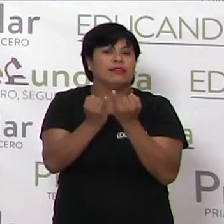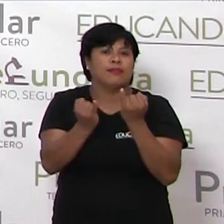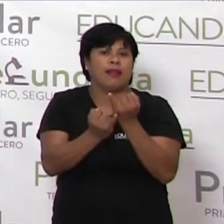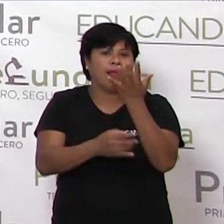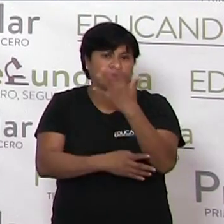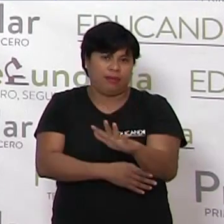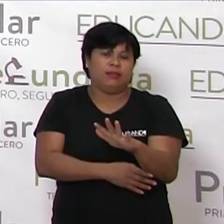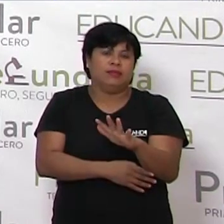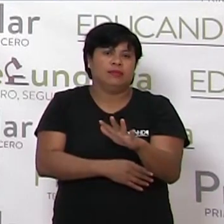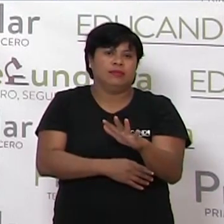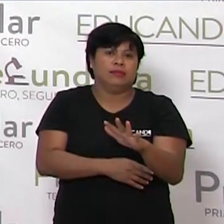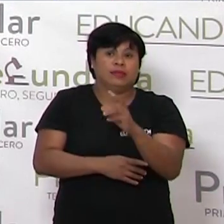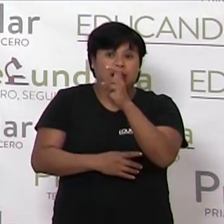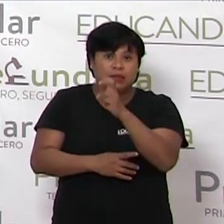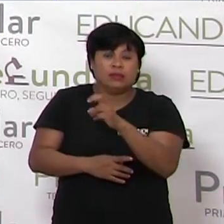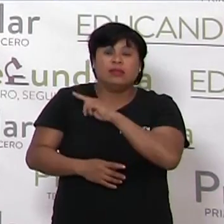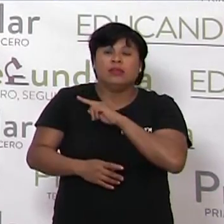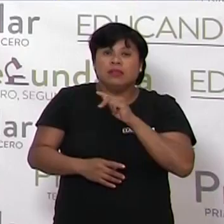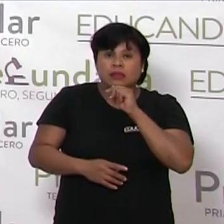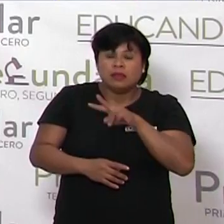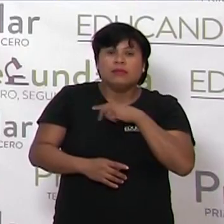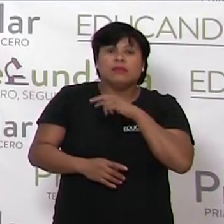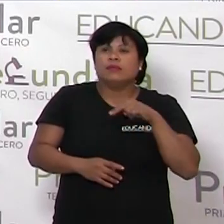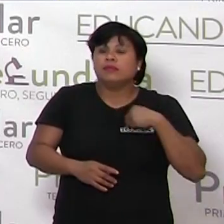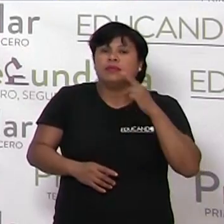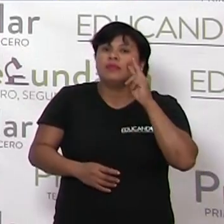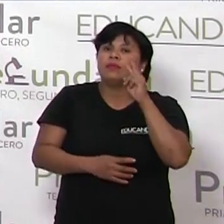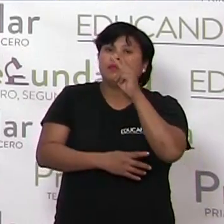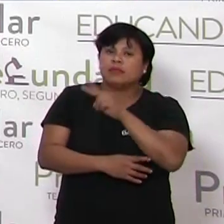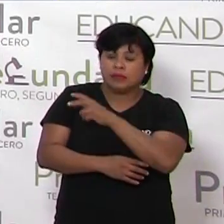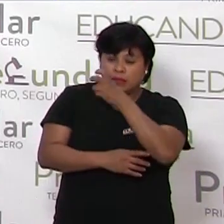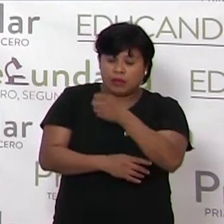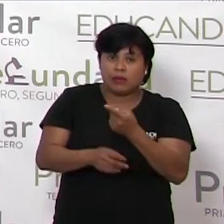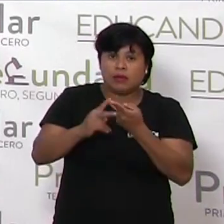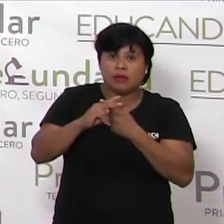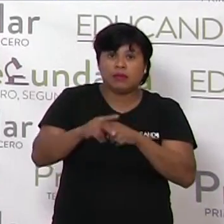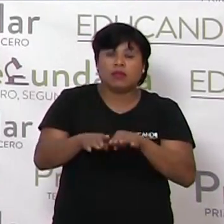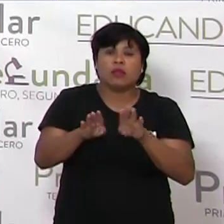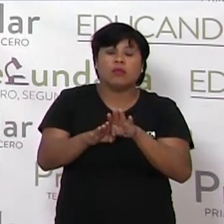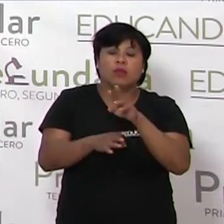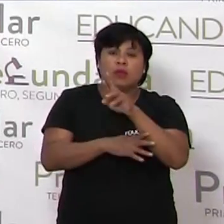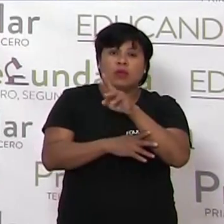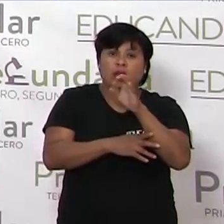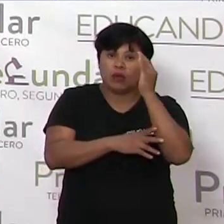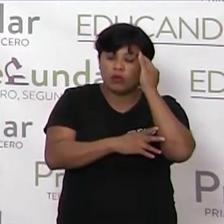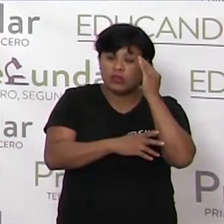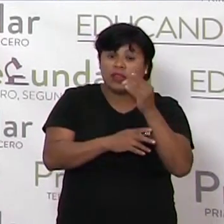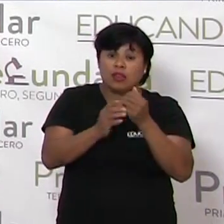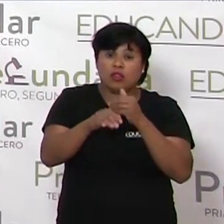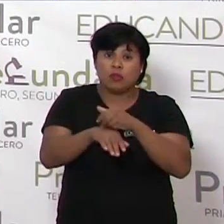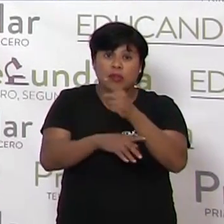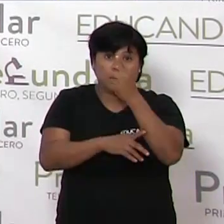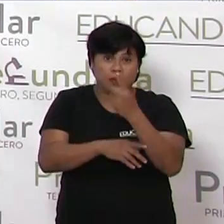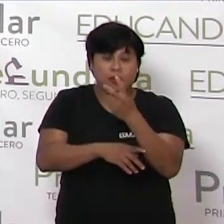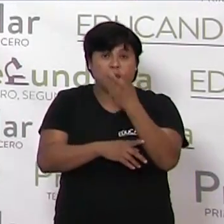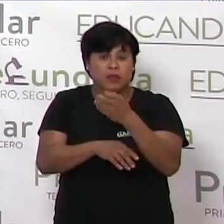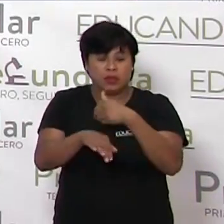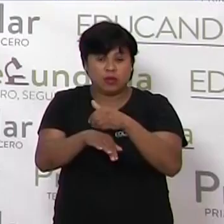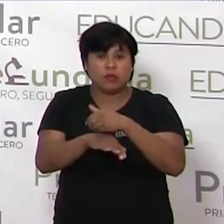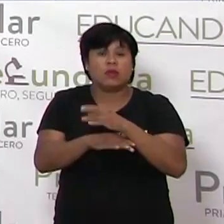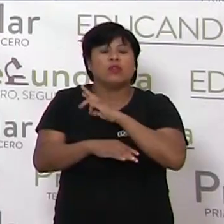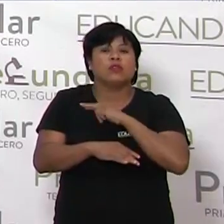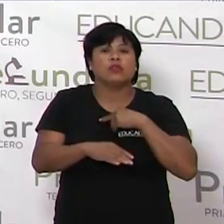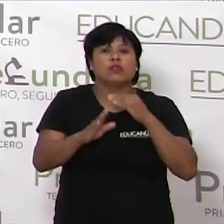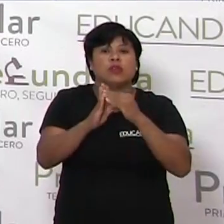es igual a 10. Y aquí estoy reconociendo, a partir de reconocer la unidad, o a partir de este número